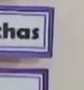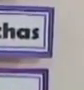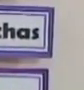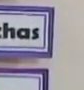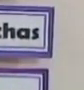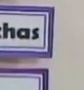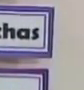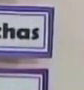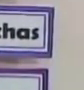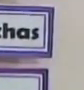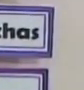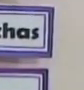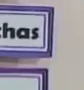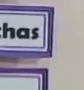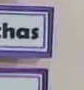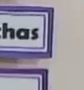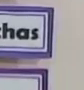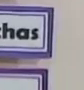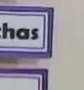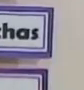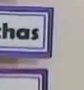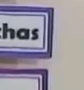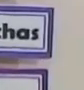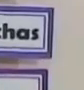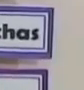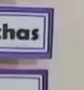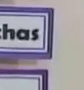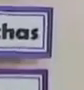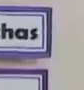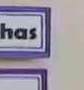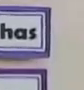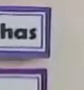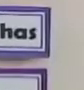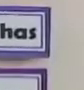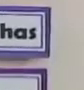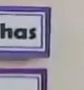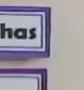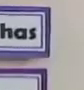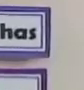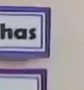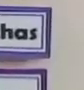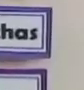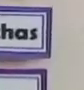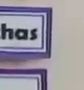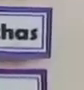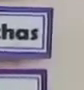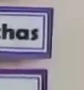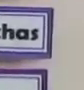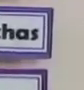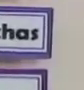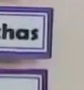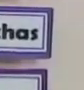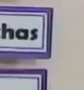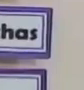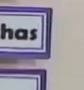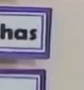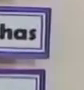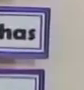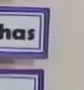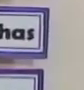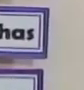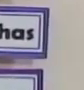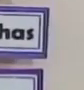Muy bien. La palabra correcta es para caídas. Excelente.